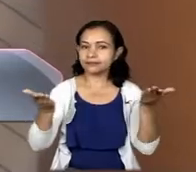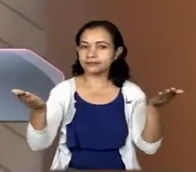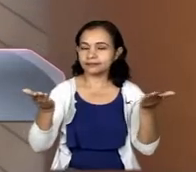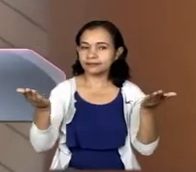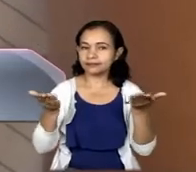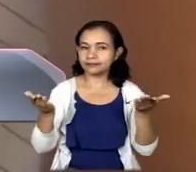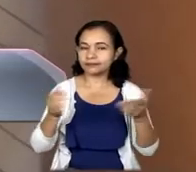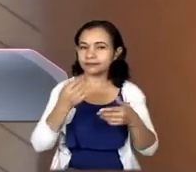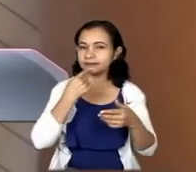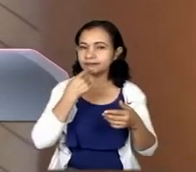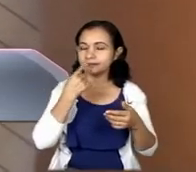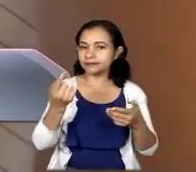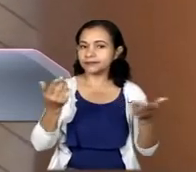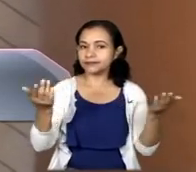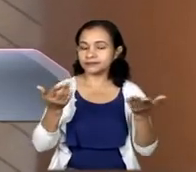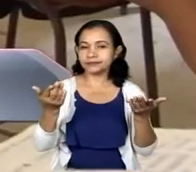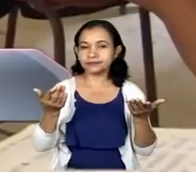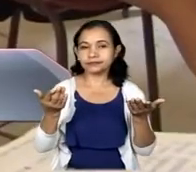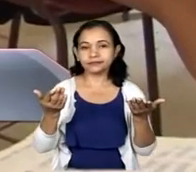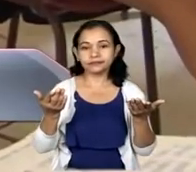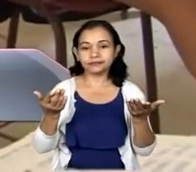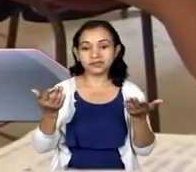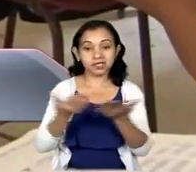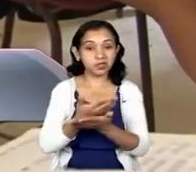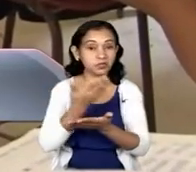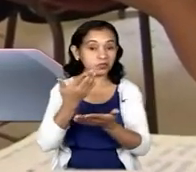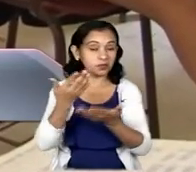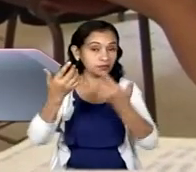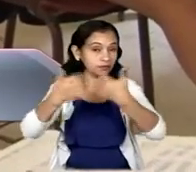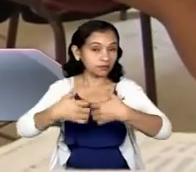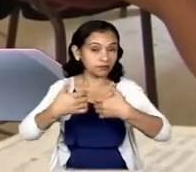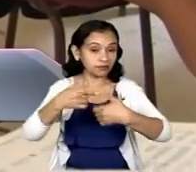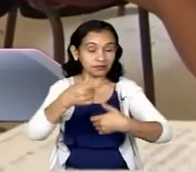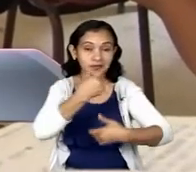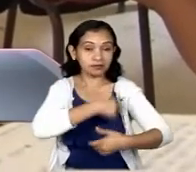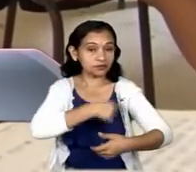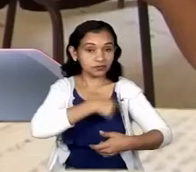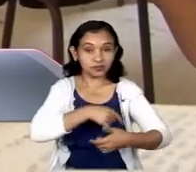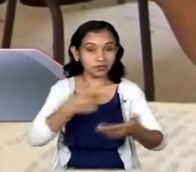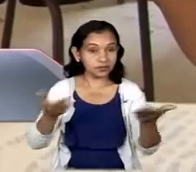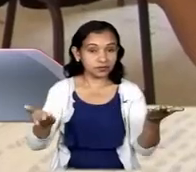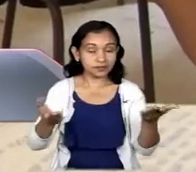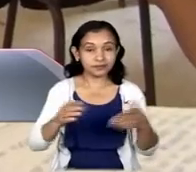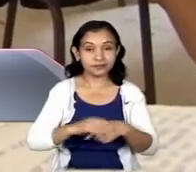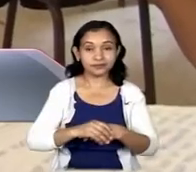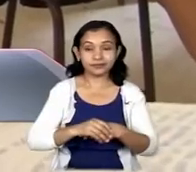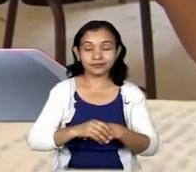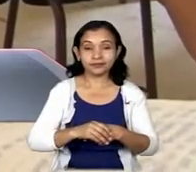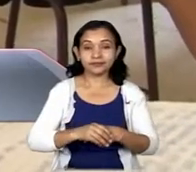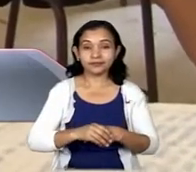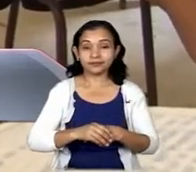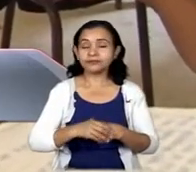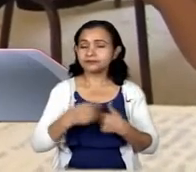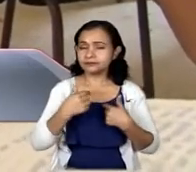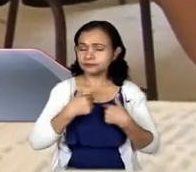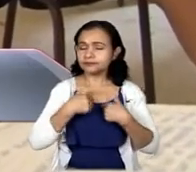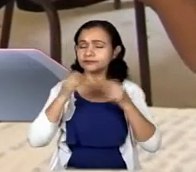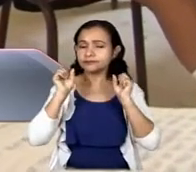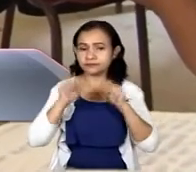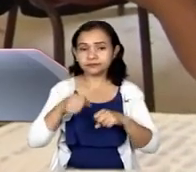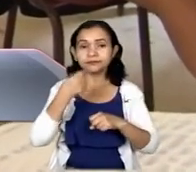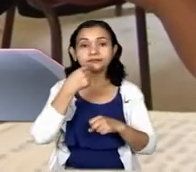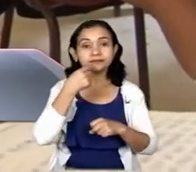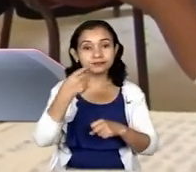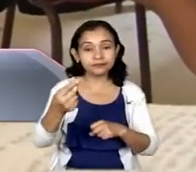sentía que era como una empresa más, pues, en la que había que, sí, aparte que yo sí puedo